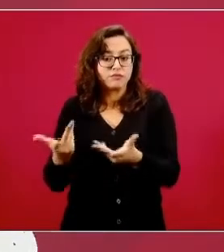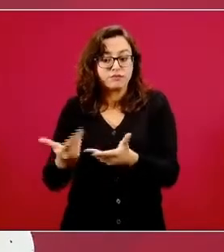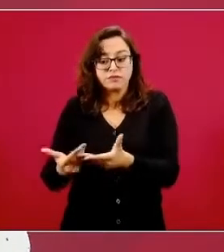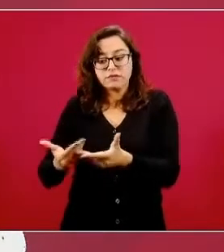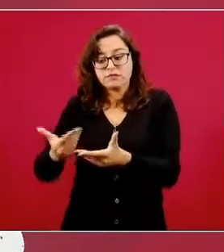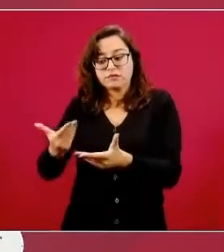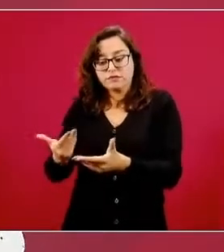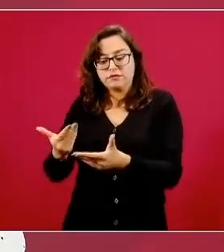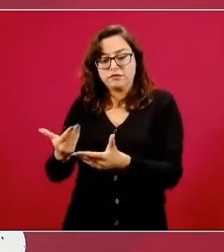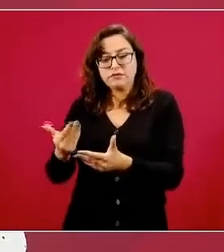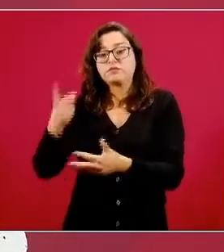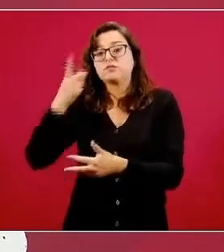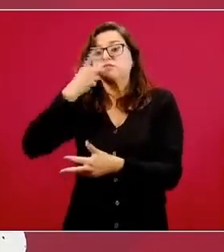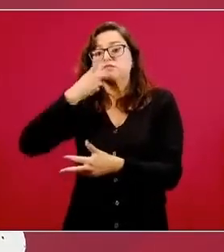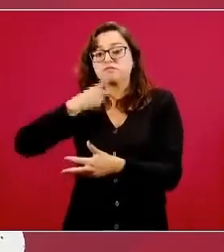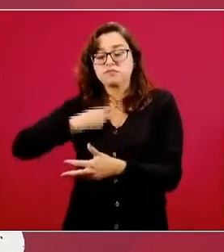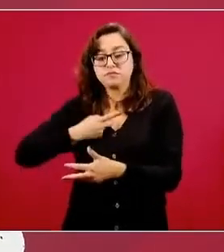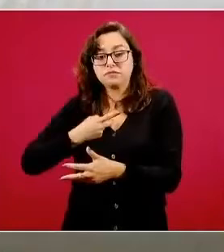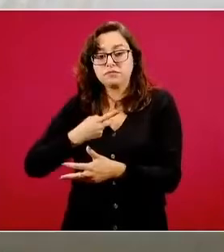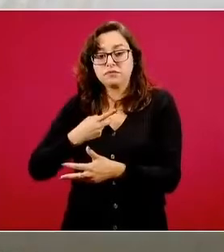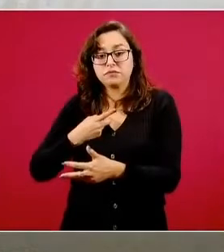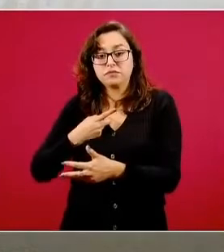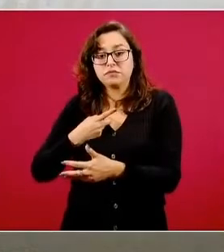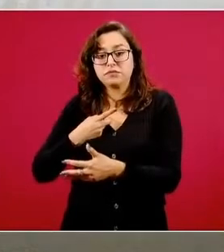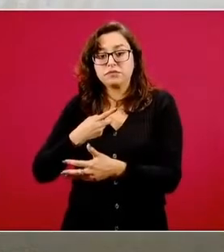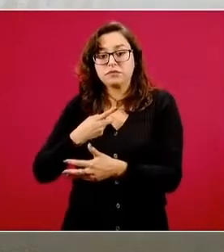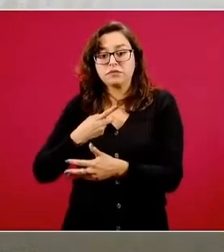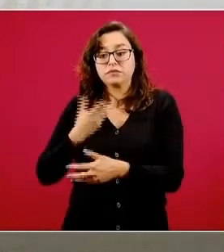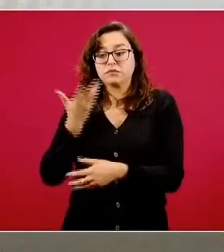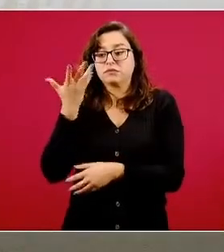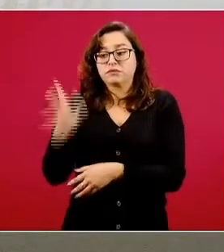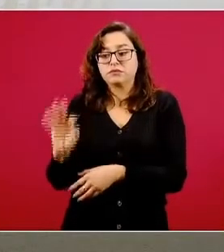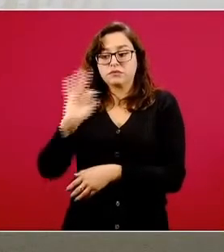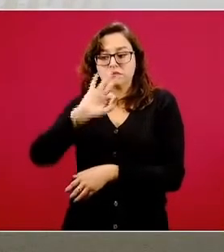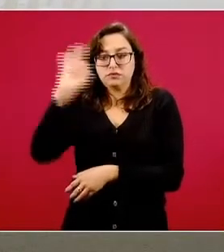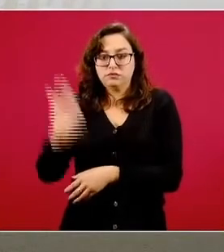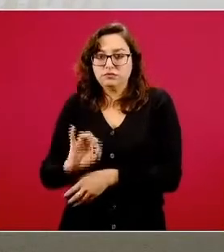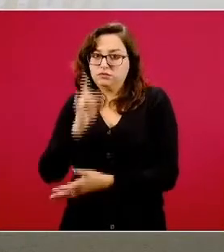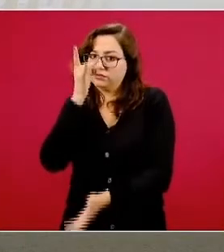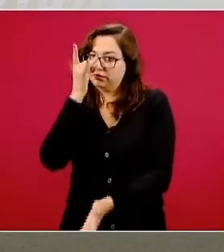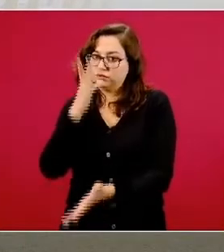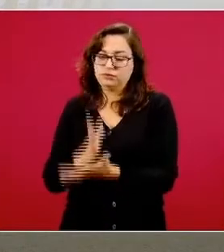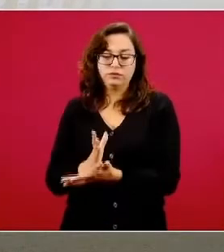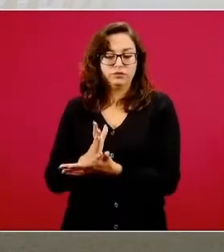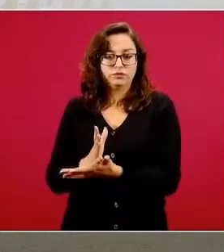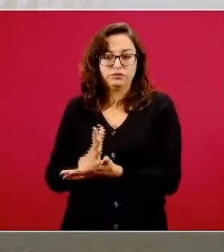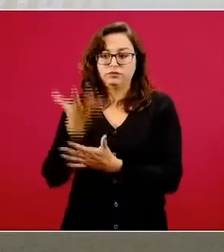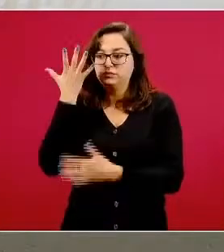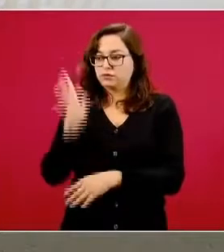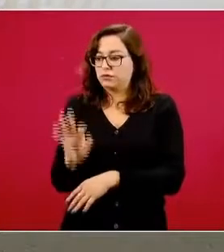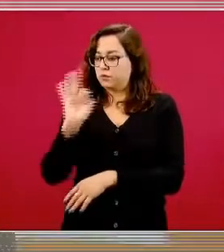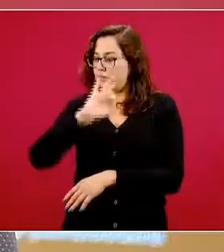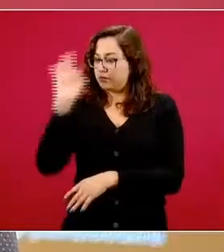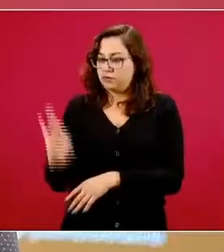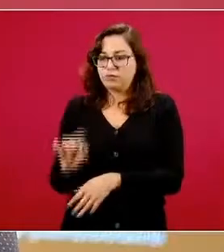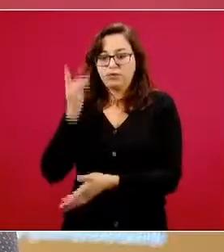pre-COVID nos decía tomarle muestra al 10%, solamente al 10%.